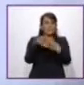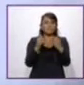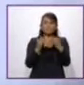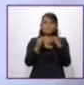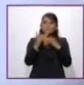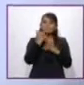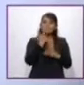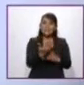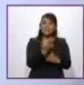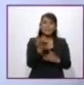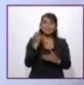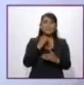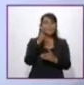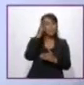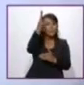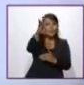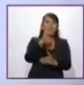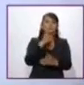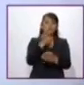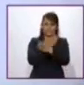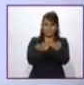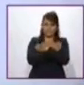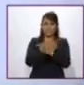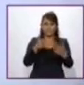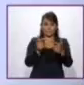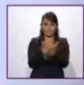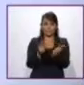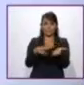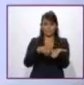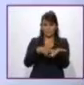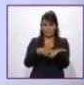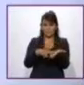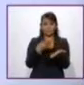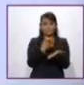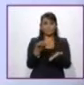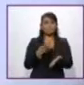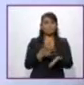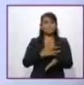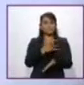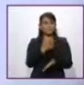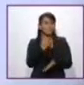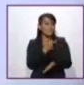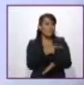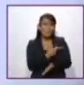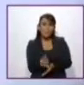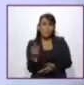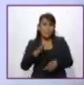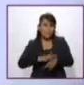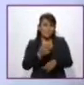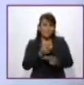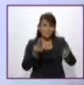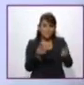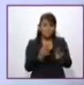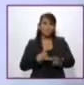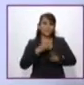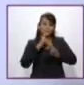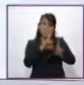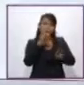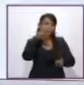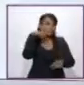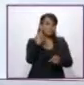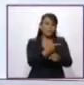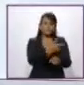futuro. En el Partido Verde vamos a respetar la voluntad de los que menos tienen y que más lo necesitan. Muchísimas